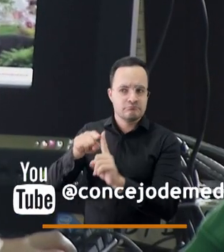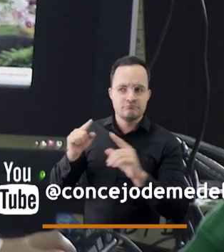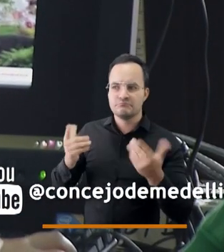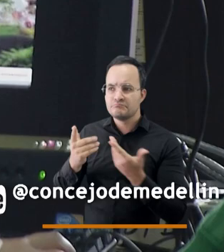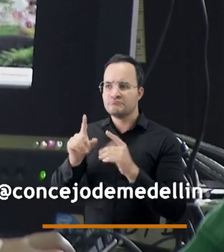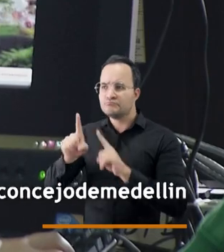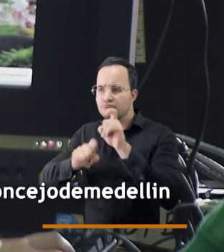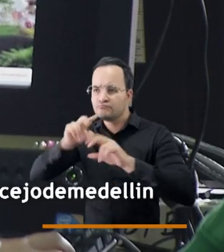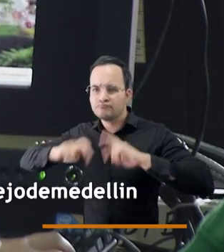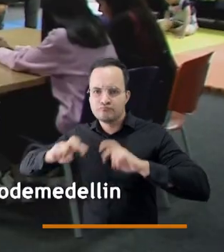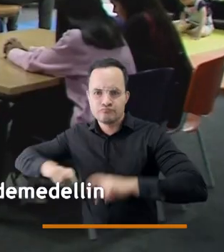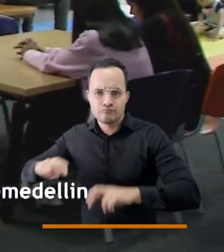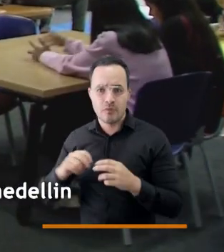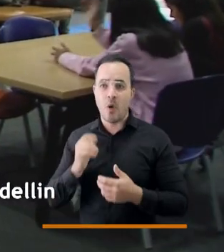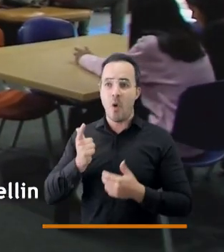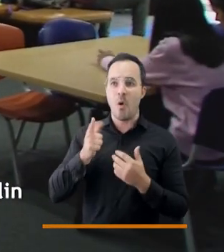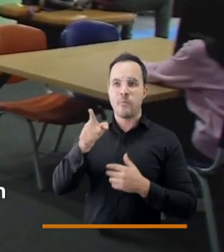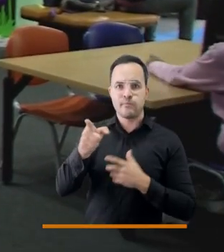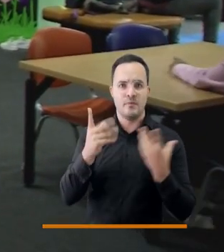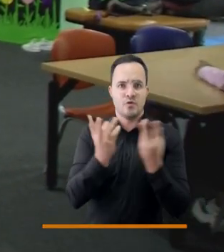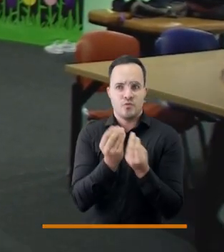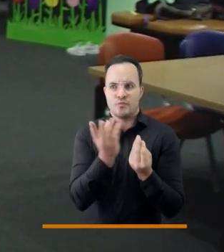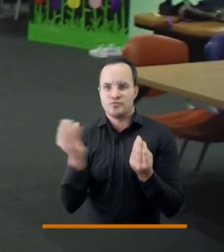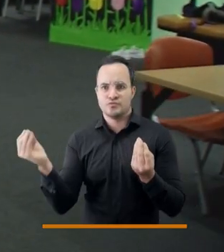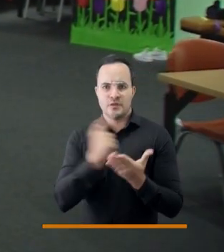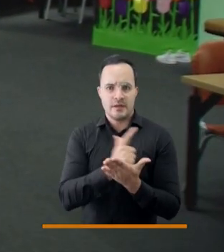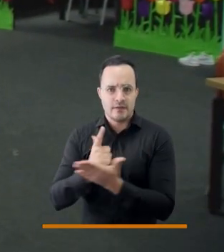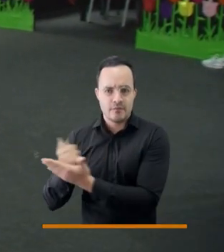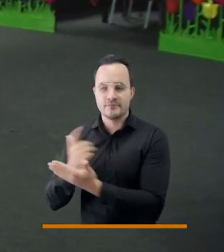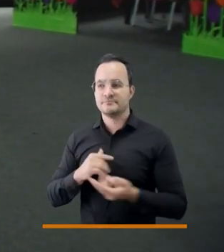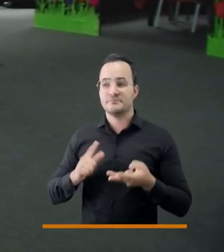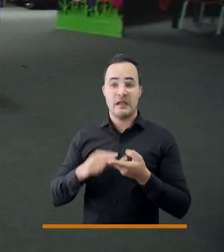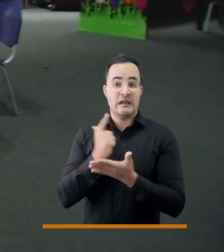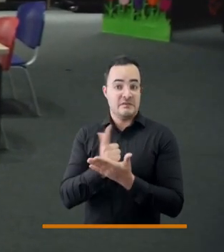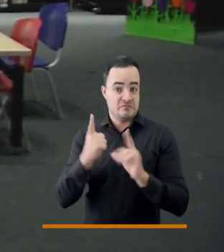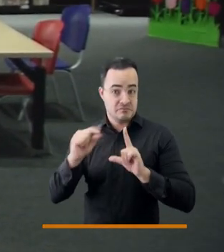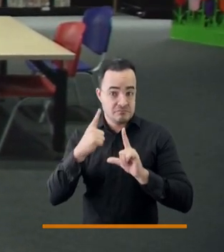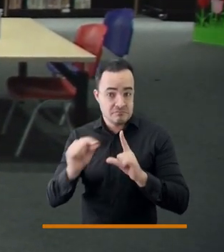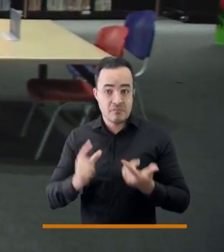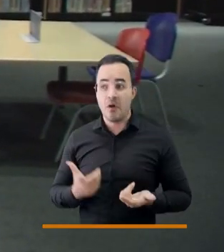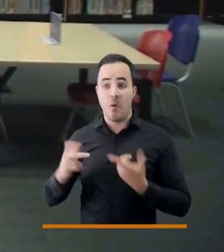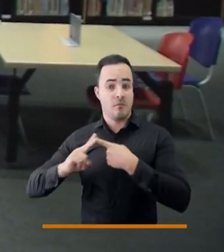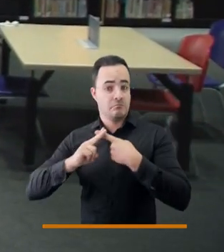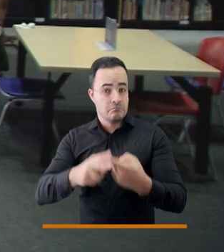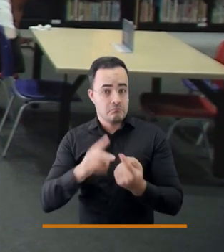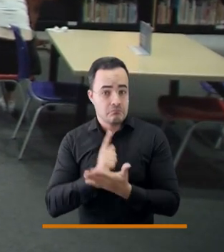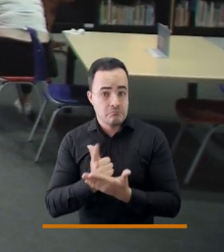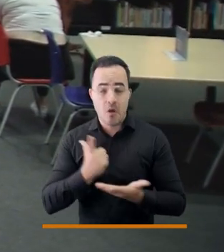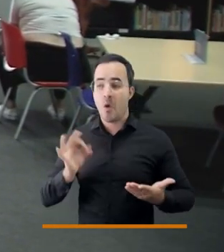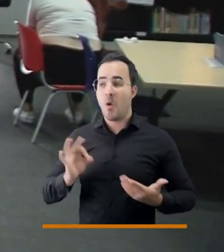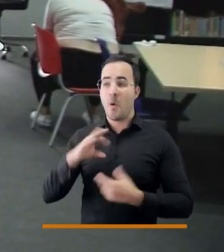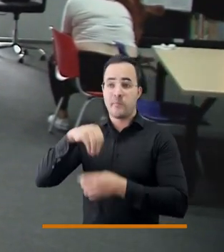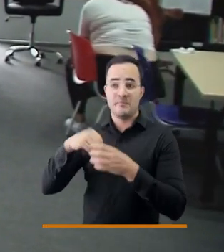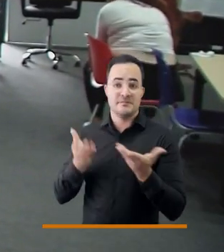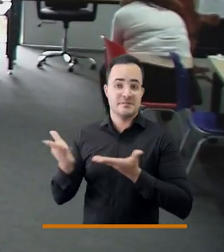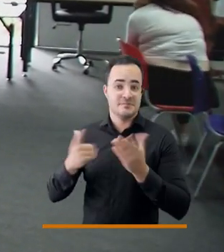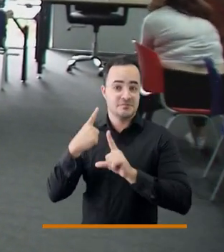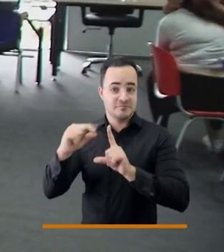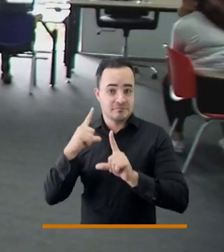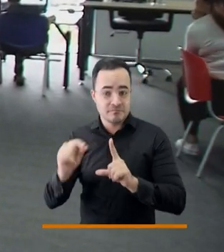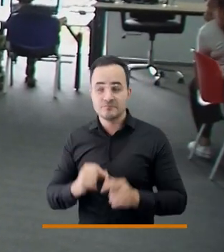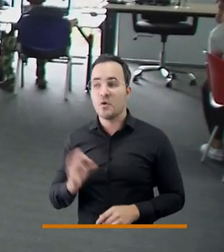consultas, bases de datos por catálogos, libros digitales, préstamos, servicios digitales y